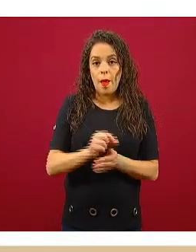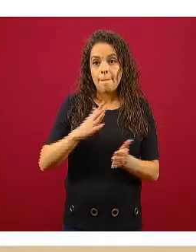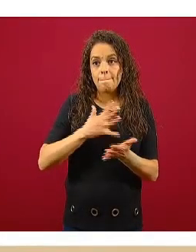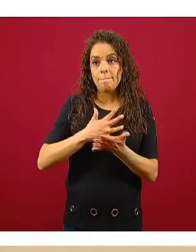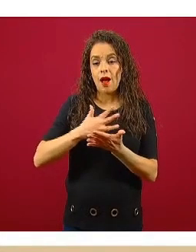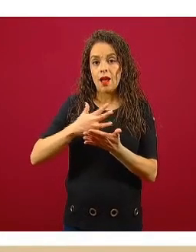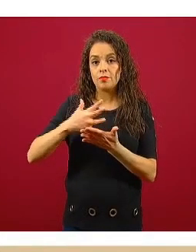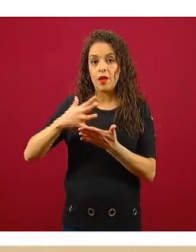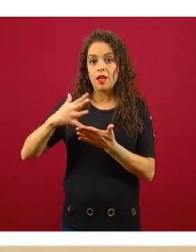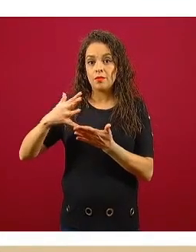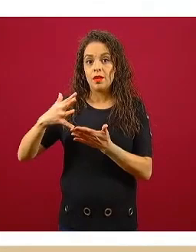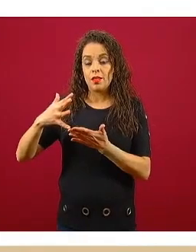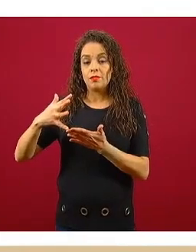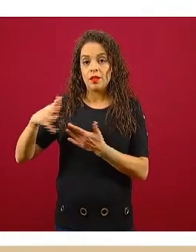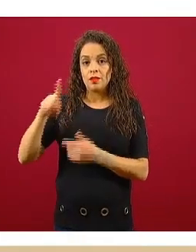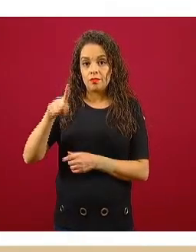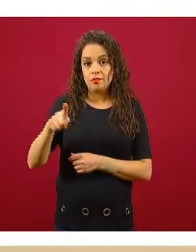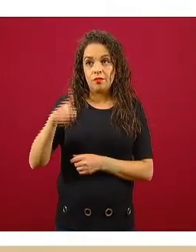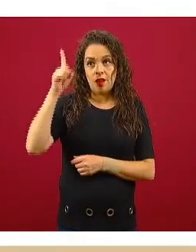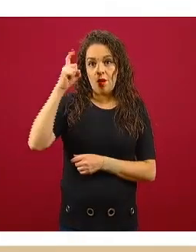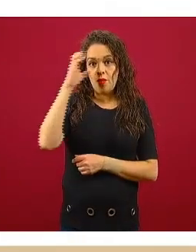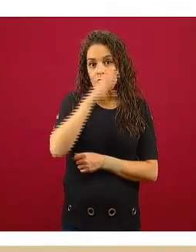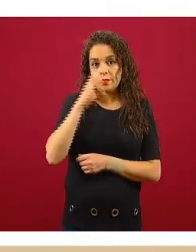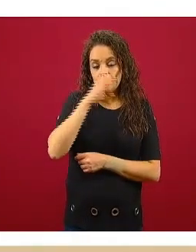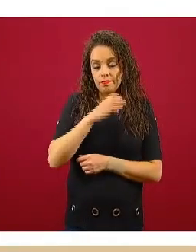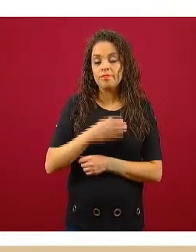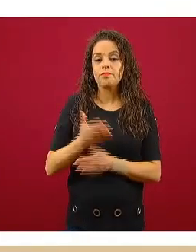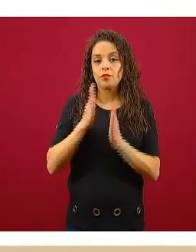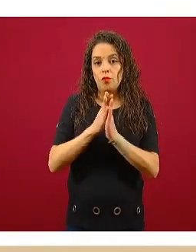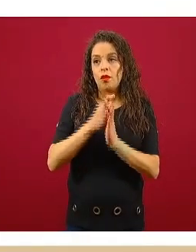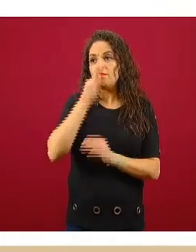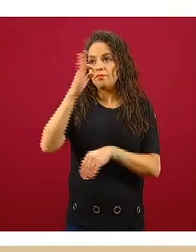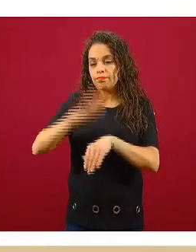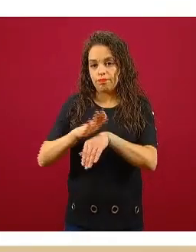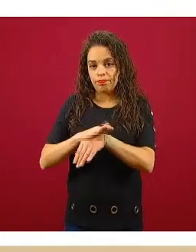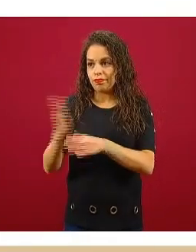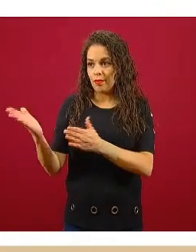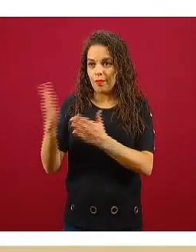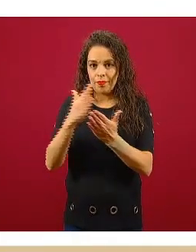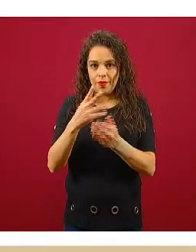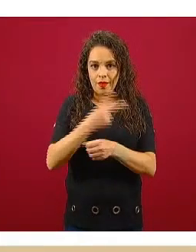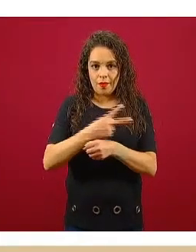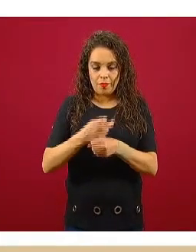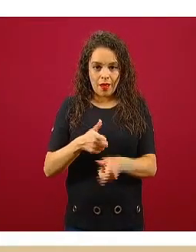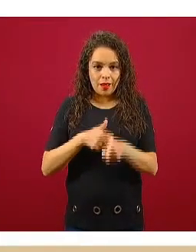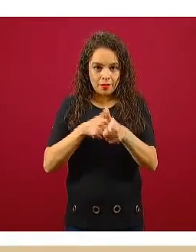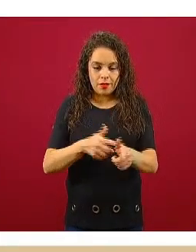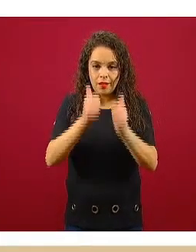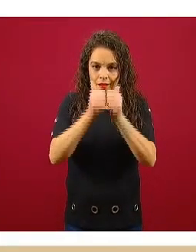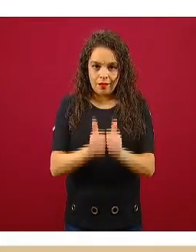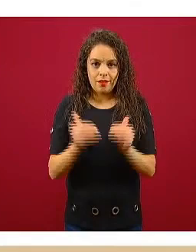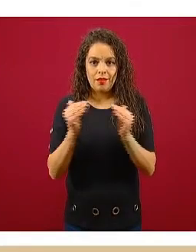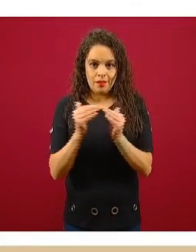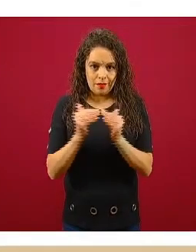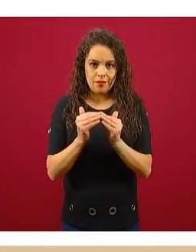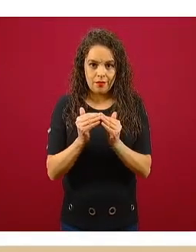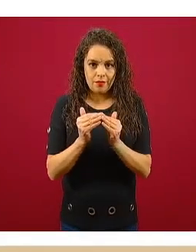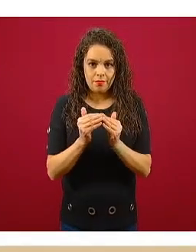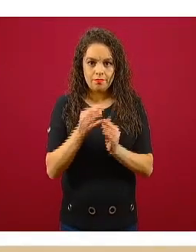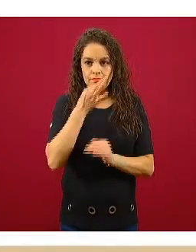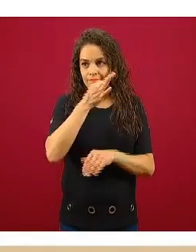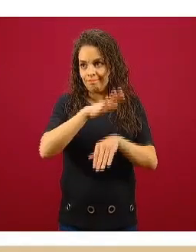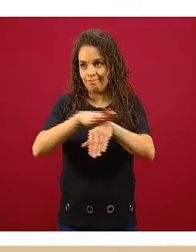Aguascalientes. Invitamos a la población a seguir manteniéndose en casa, dado que esas son